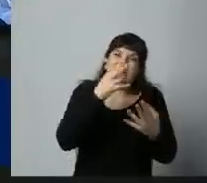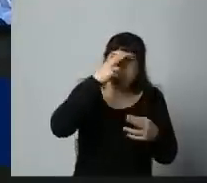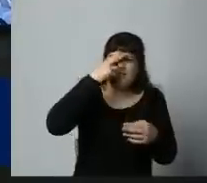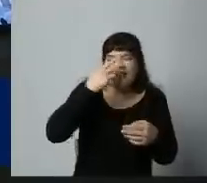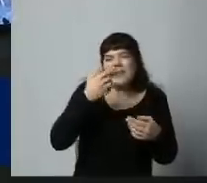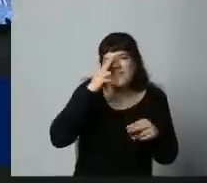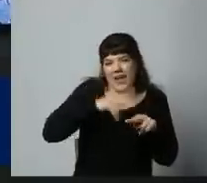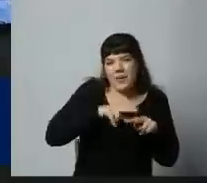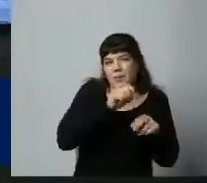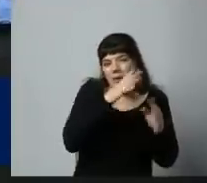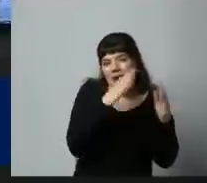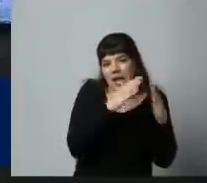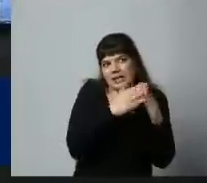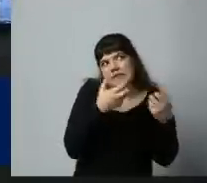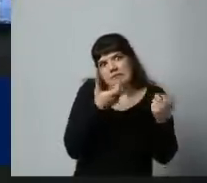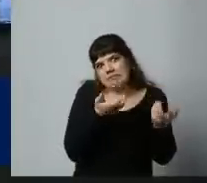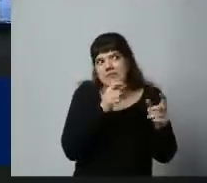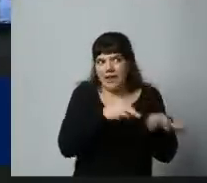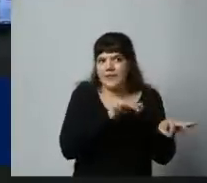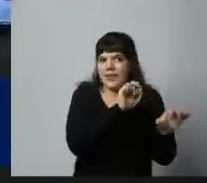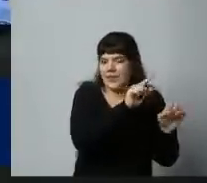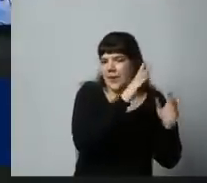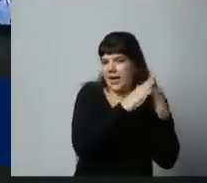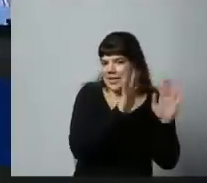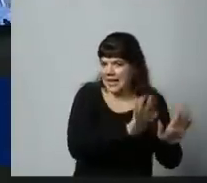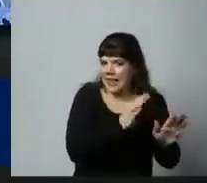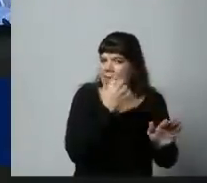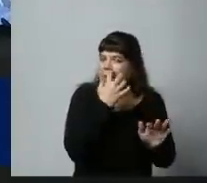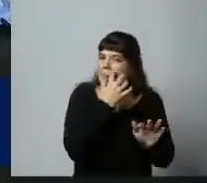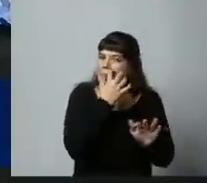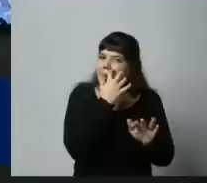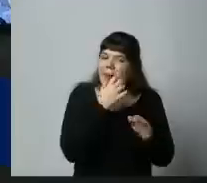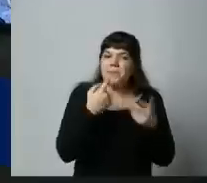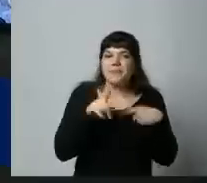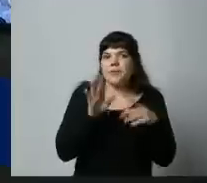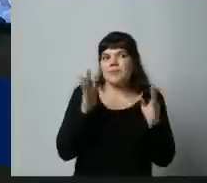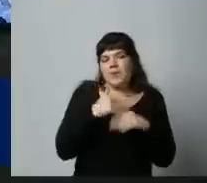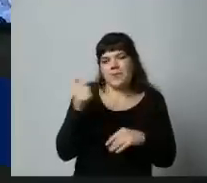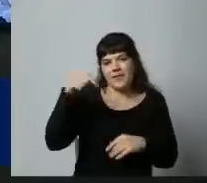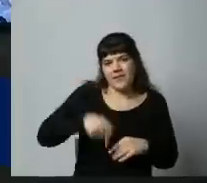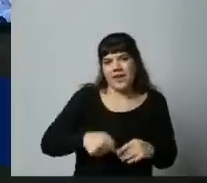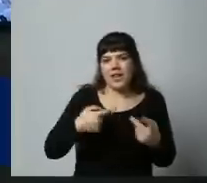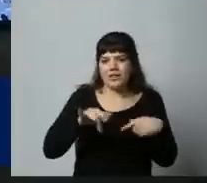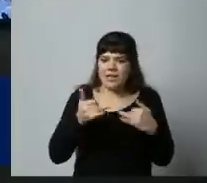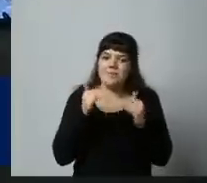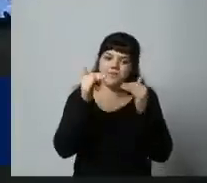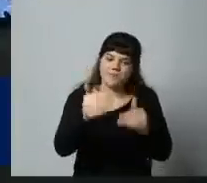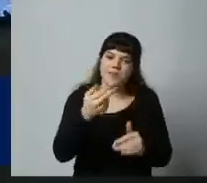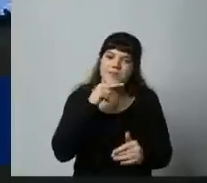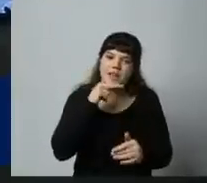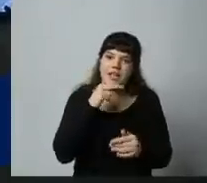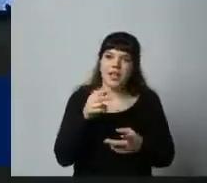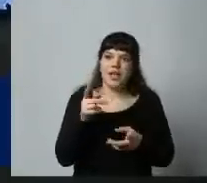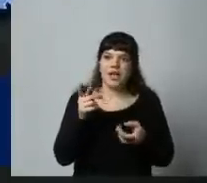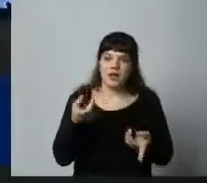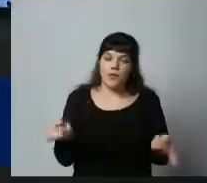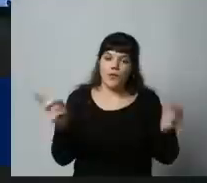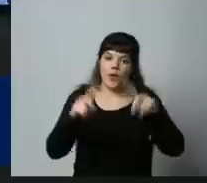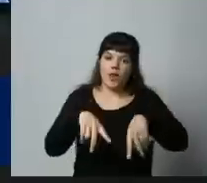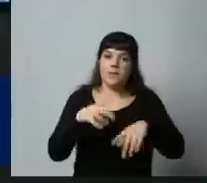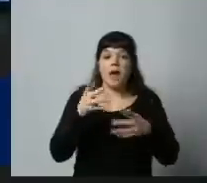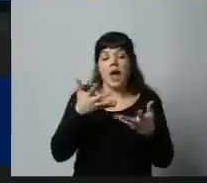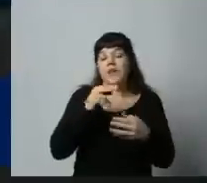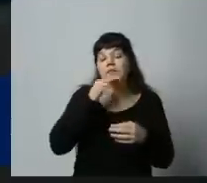refriado en su casa está perfecto Rolando Pero bueno no podía venir pero ya des el próximo viernes se incorpora como todos los